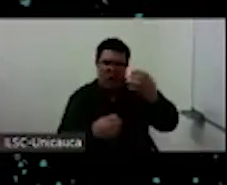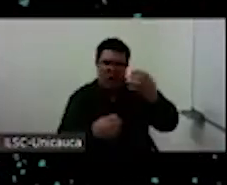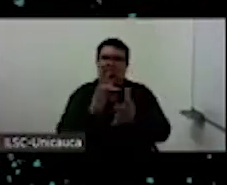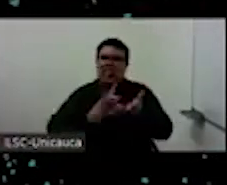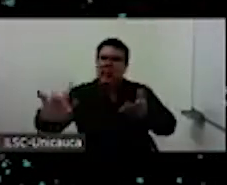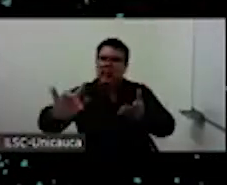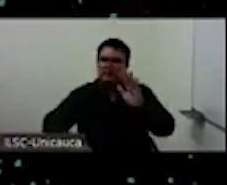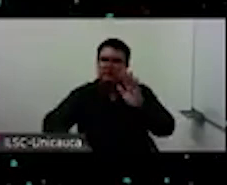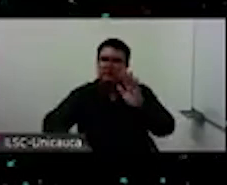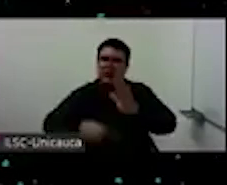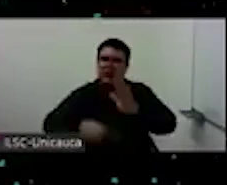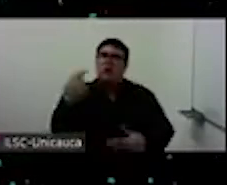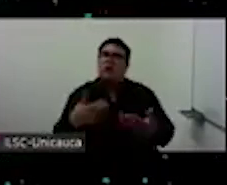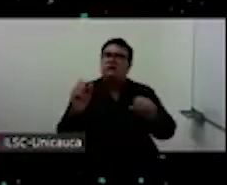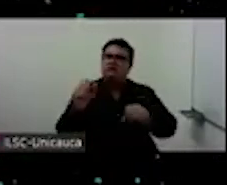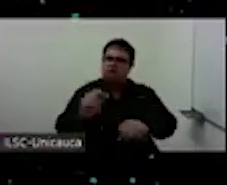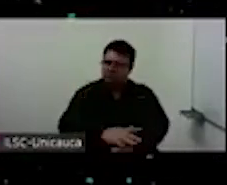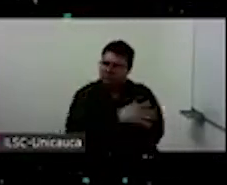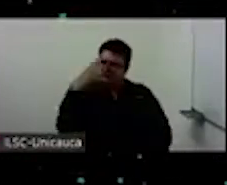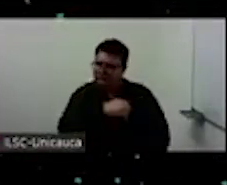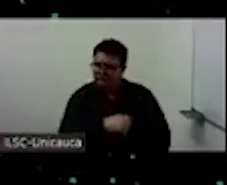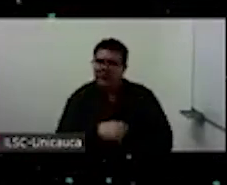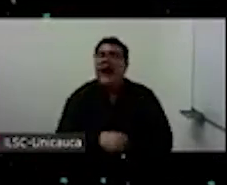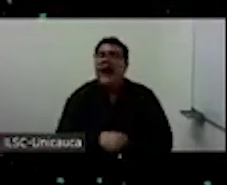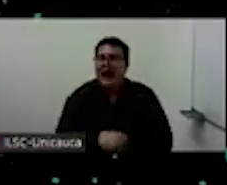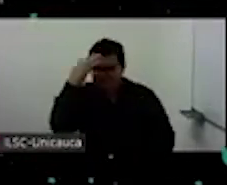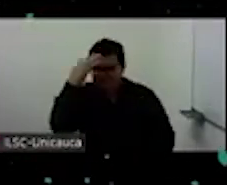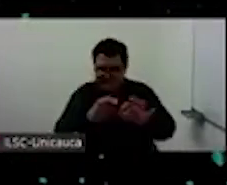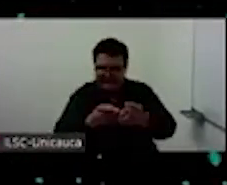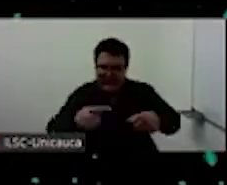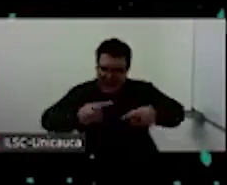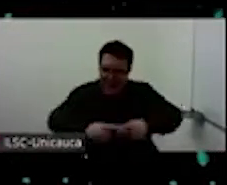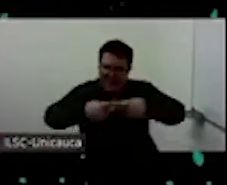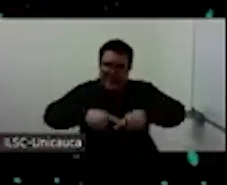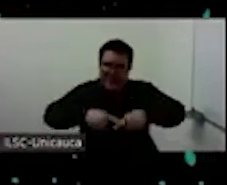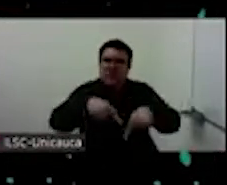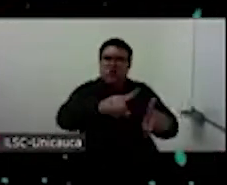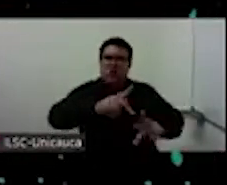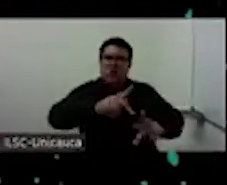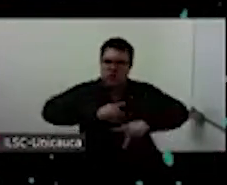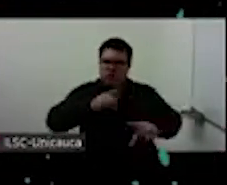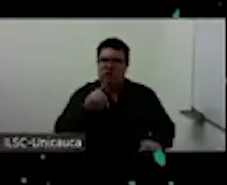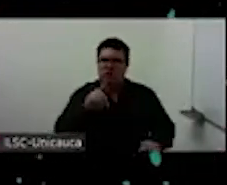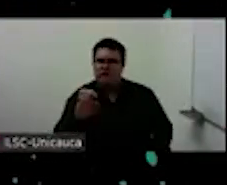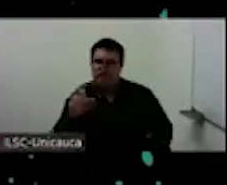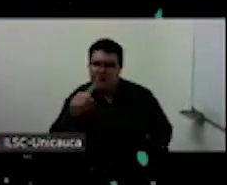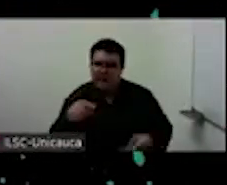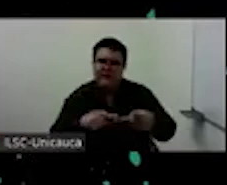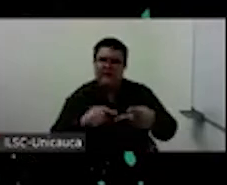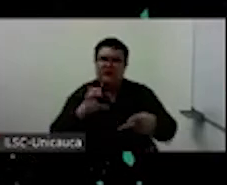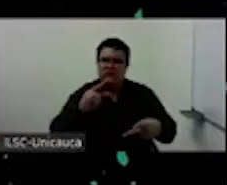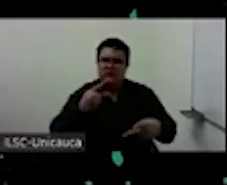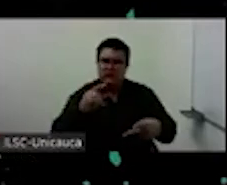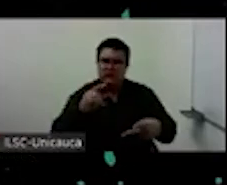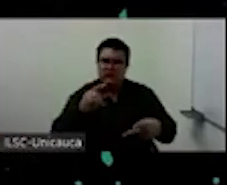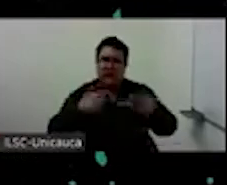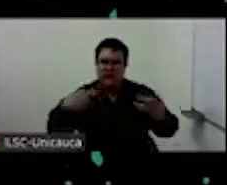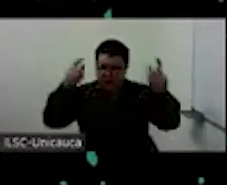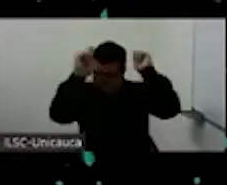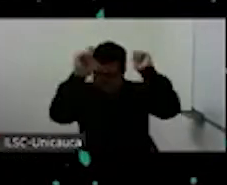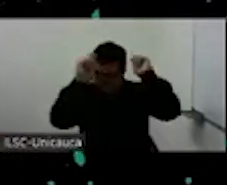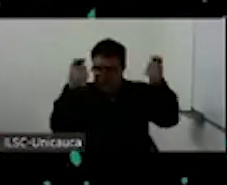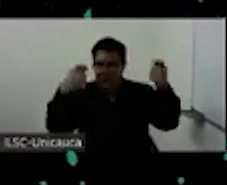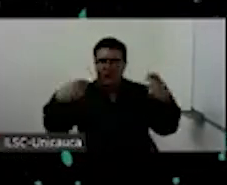Entonces los Nasa dicen que el origen de los tejidos propios, como las jigras, el chumbe, el sombrero, la ruana, vienen de